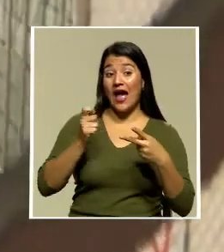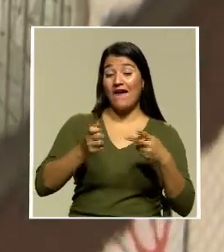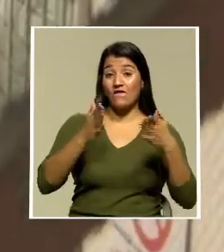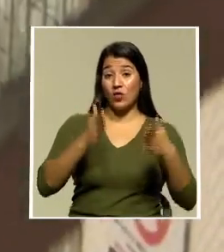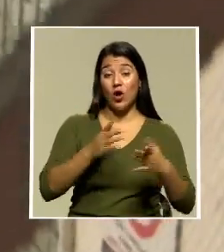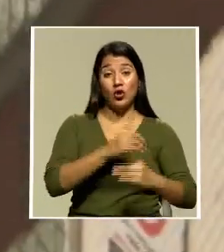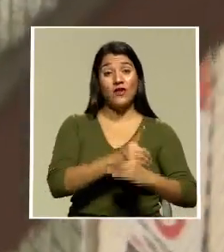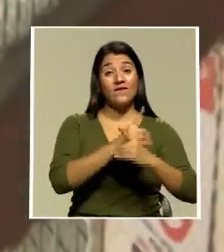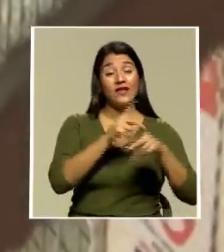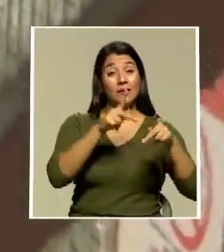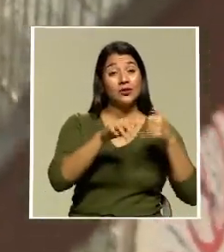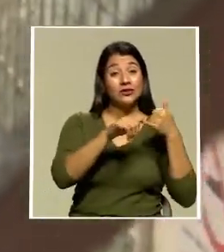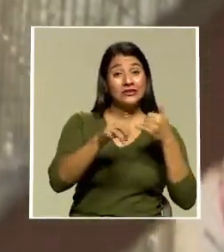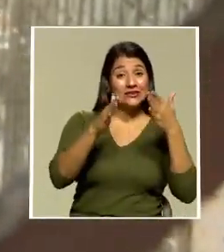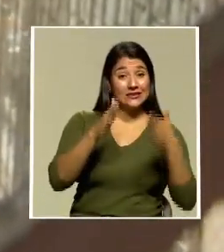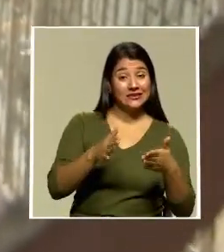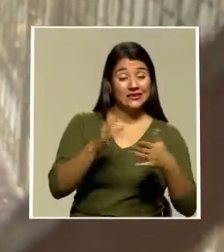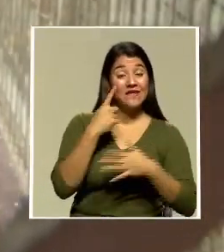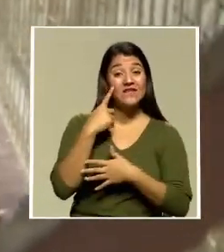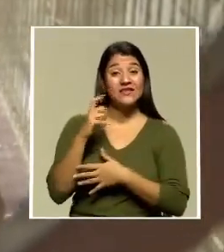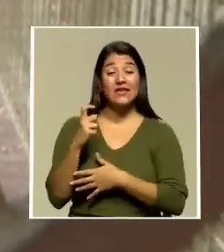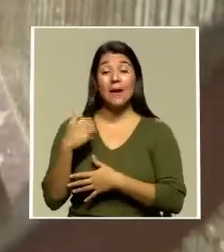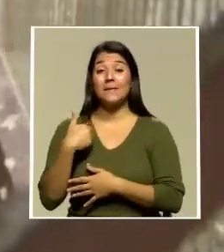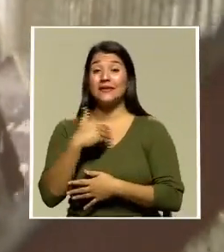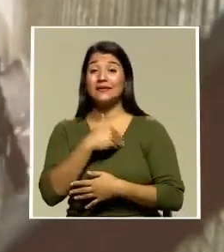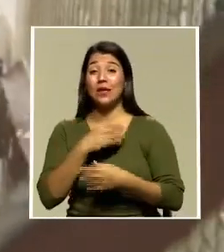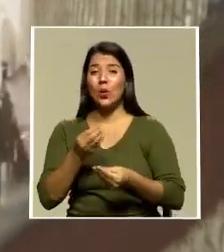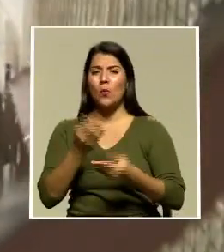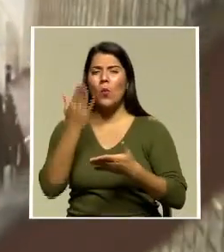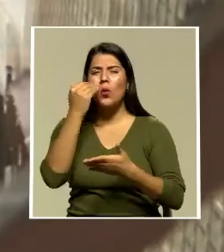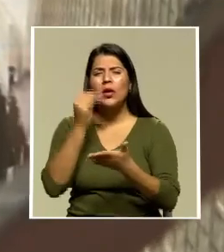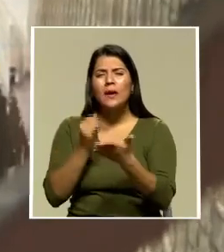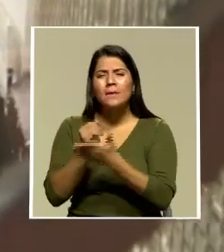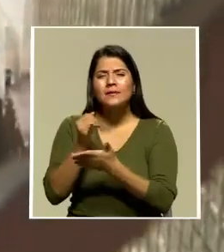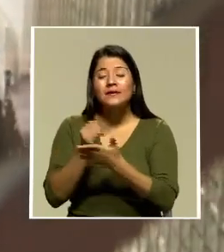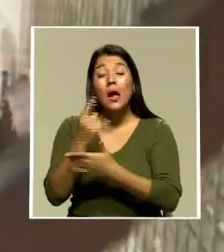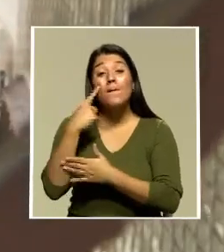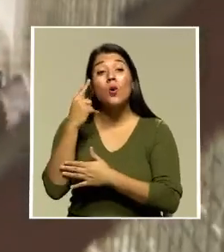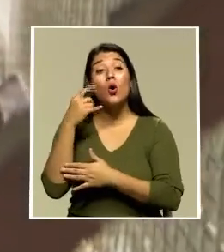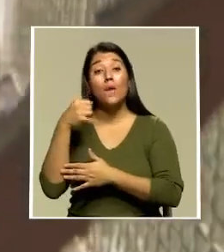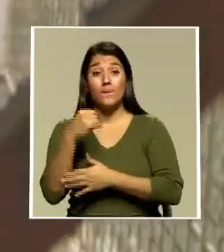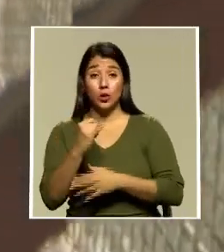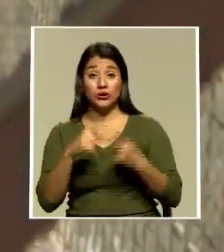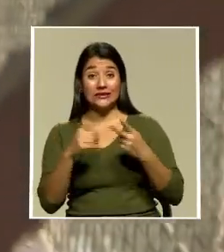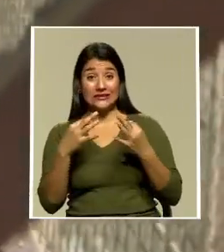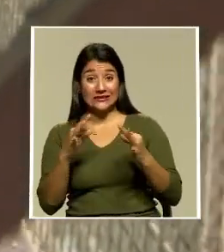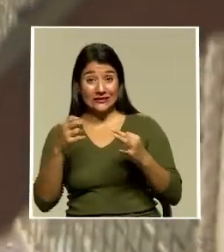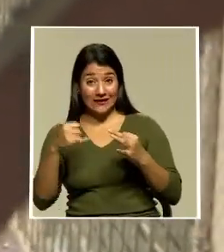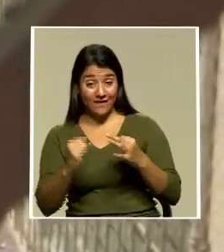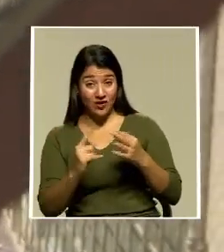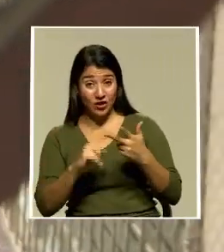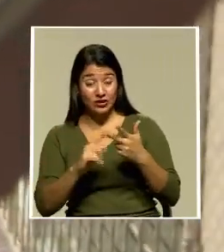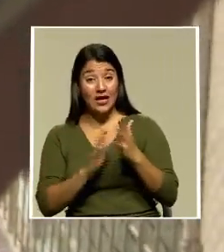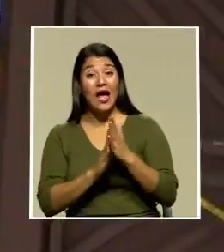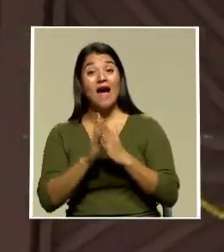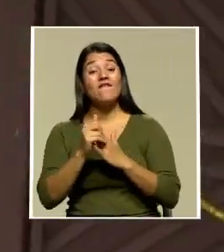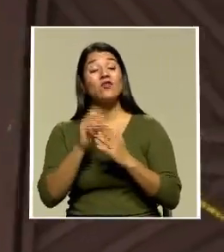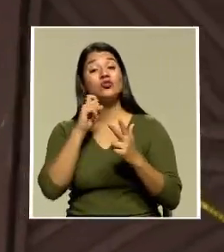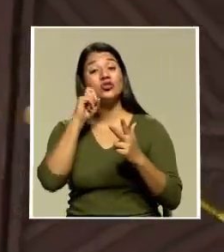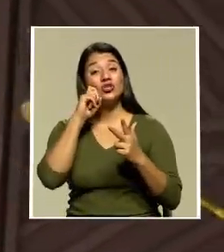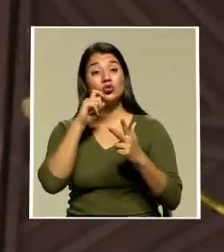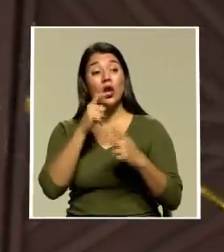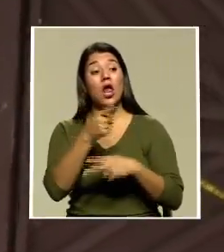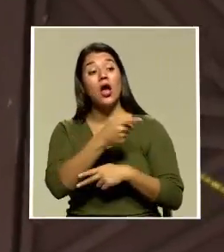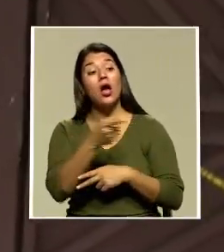y la Fiscalía. El Ministerio Público lo investiga por los presuntos delitos de violación, tentativa de violación y abuso sexual en perjuicio de